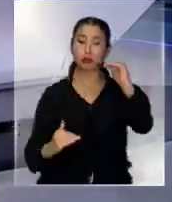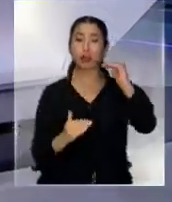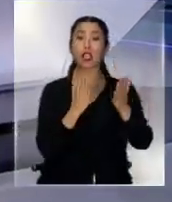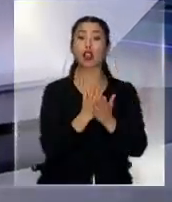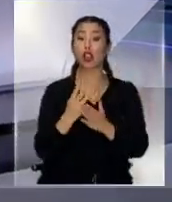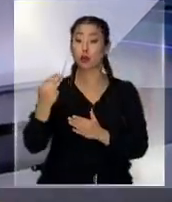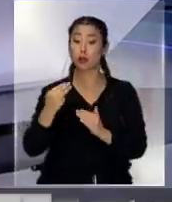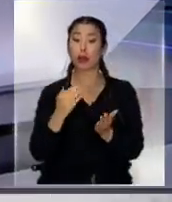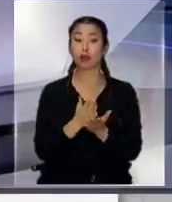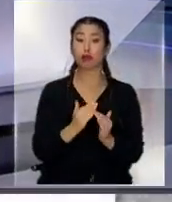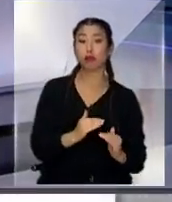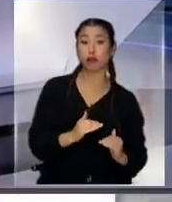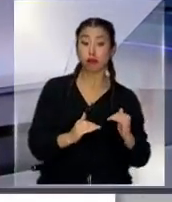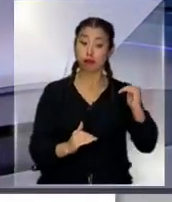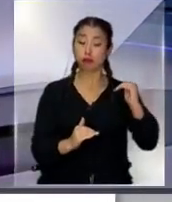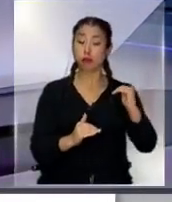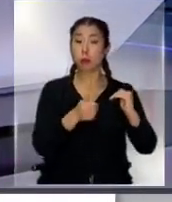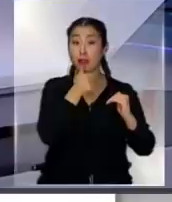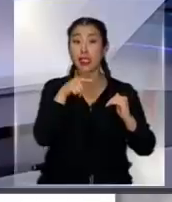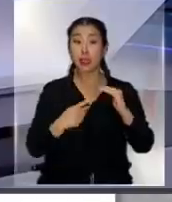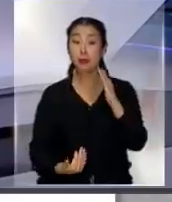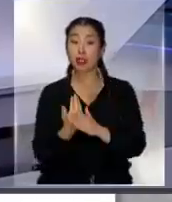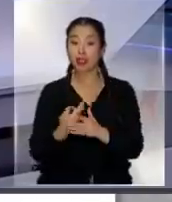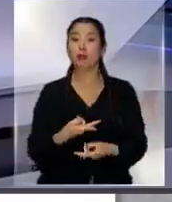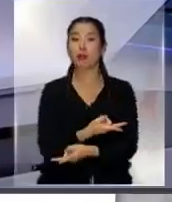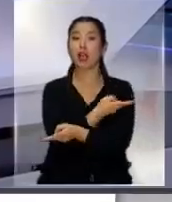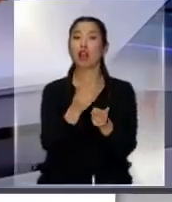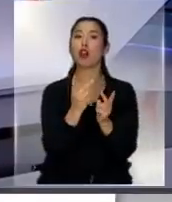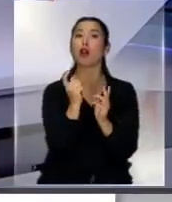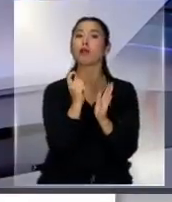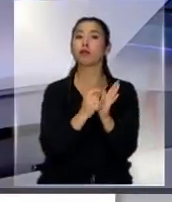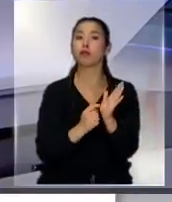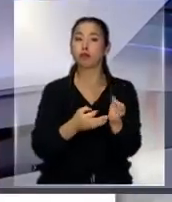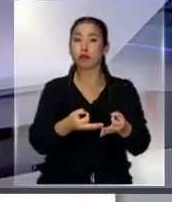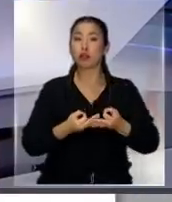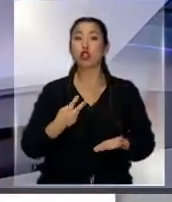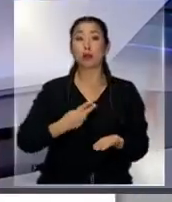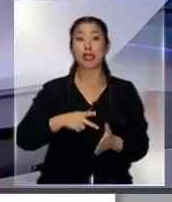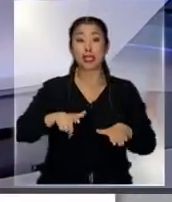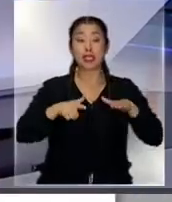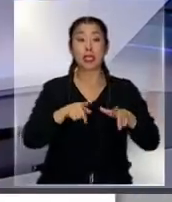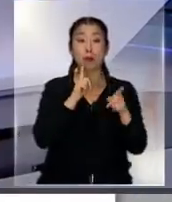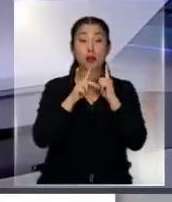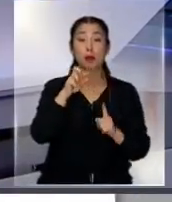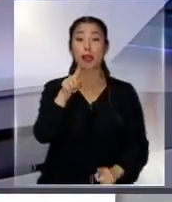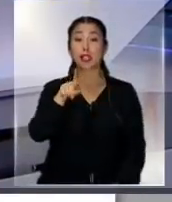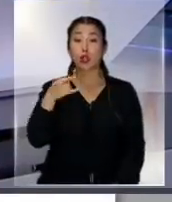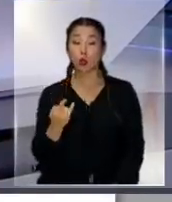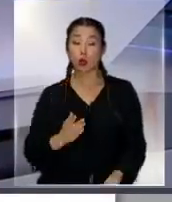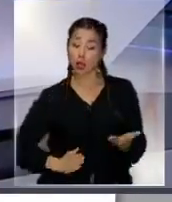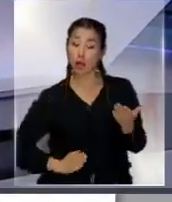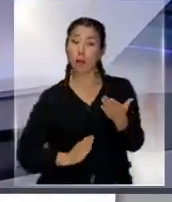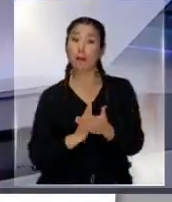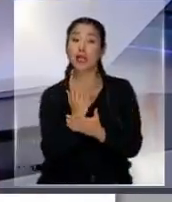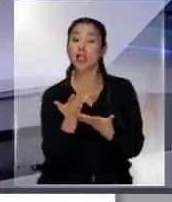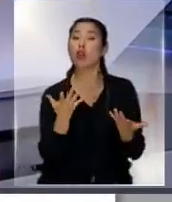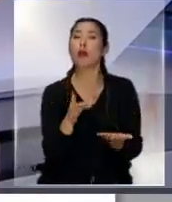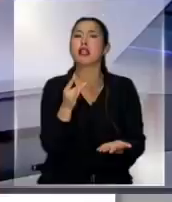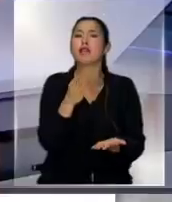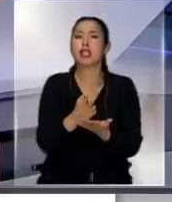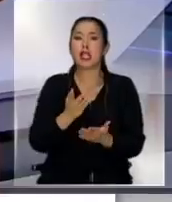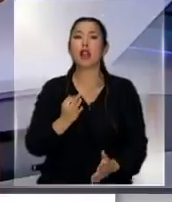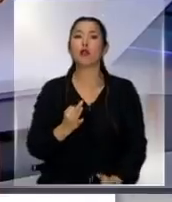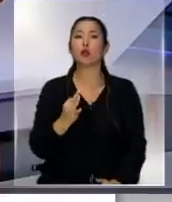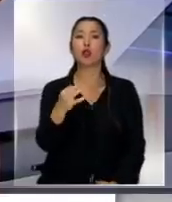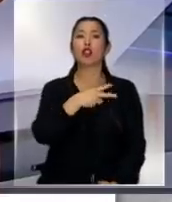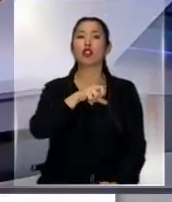colegios municipales y pagados, esta mañana se conocieron los resultados de la PSU 2017. A partir de hoy comienza entonces a definirse el